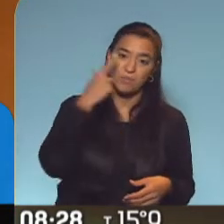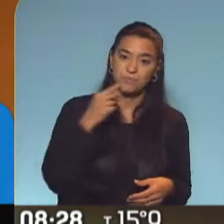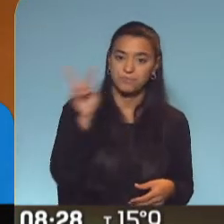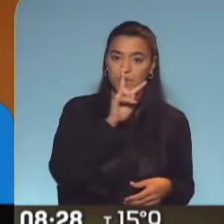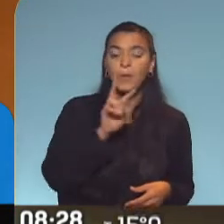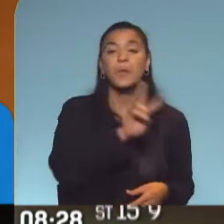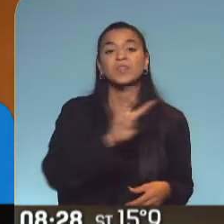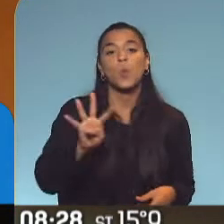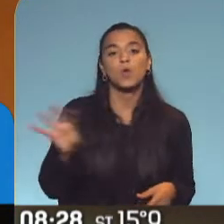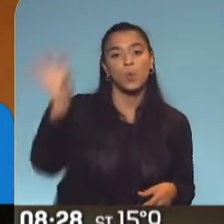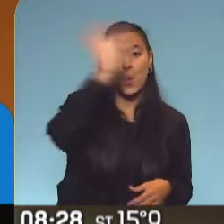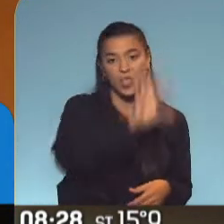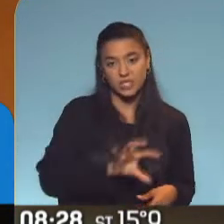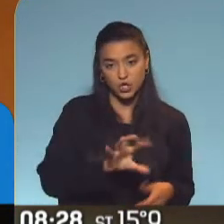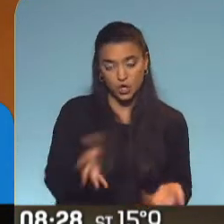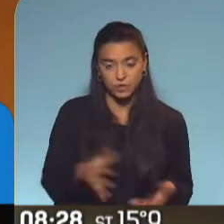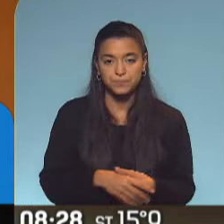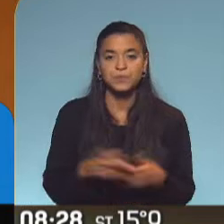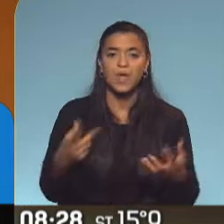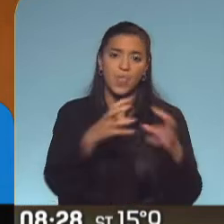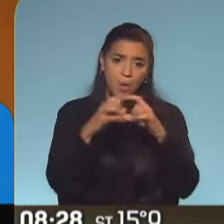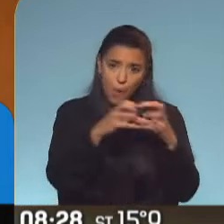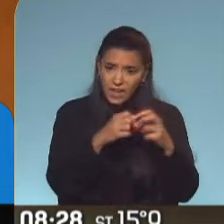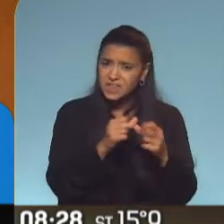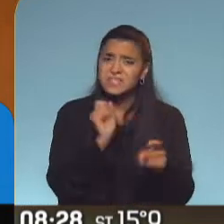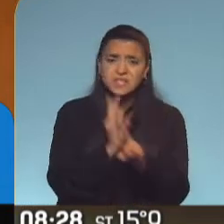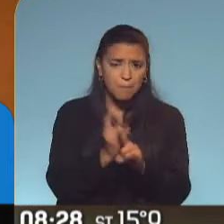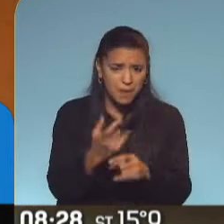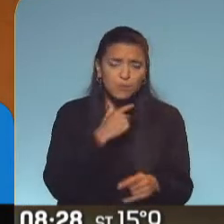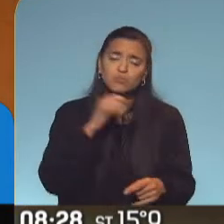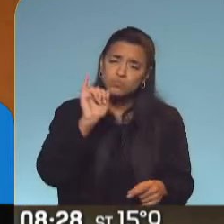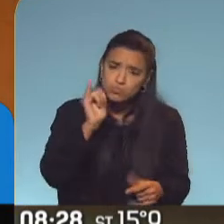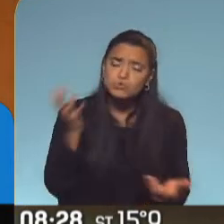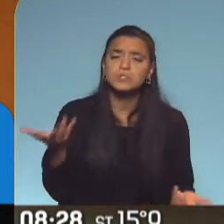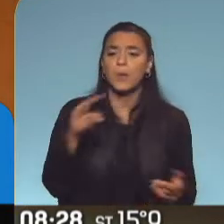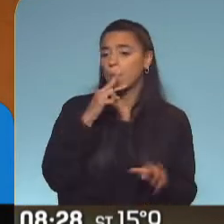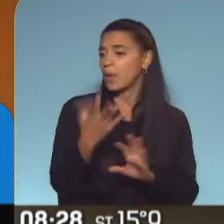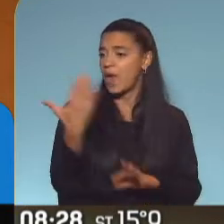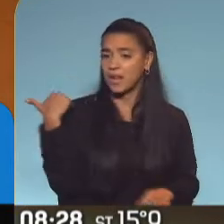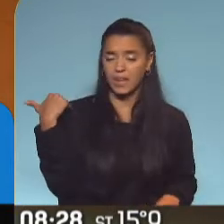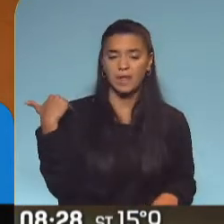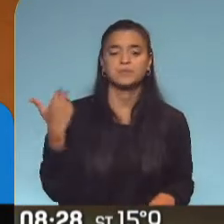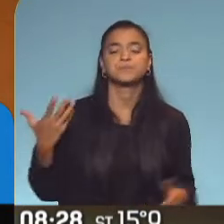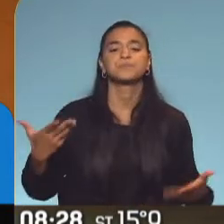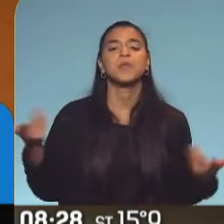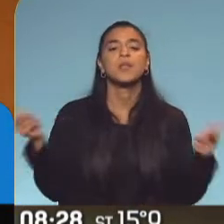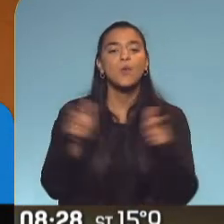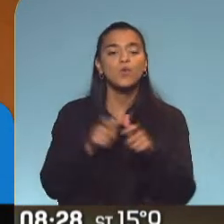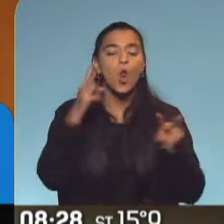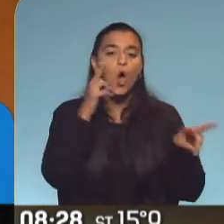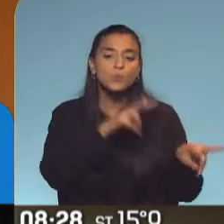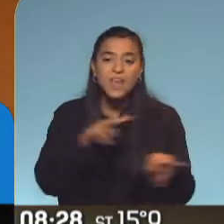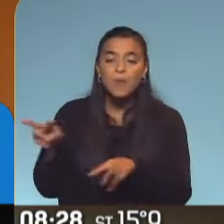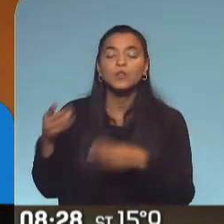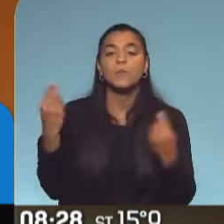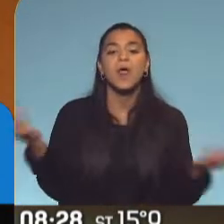24 jurisdicciones. Estamos dispuestos al debate, por supuesto. Es más, el día viernes tuvimos una reunión del Observatorio para